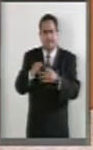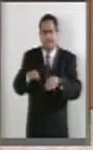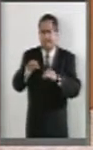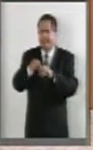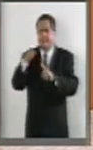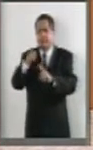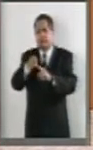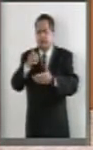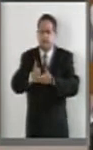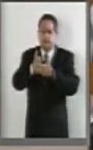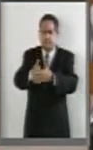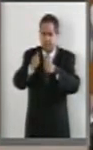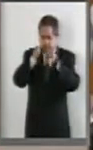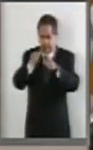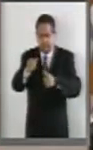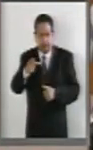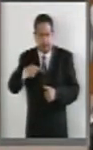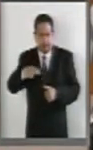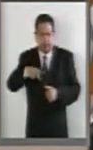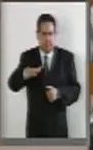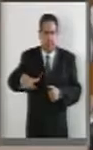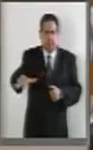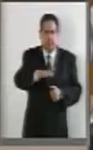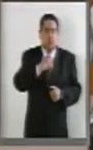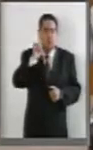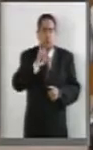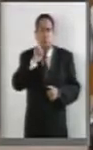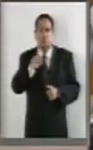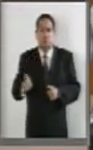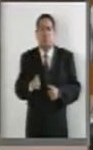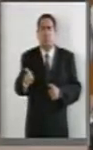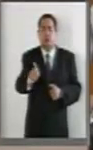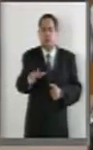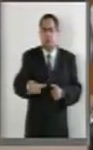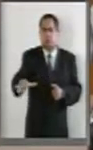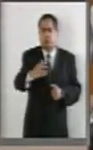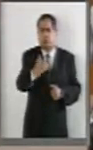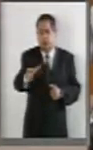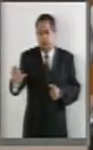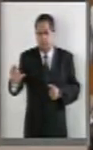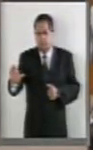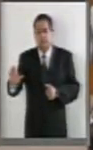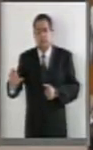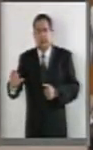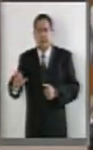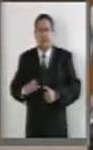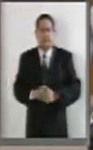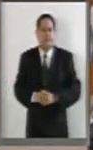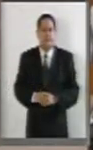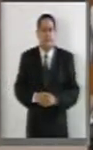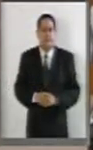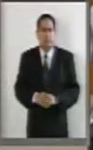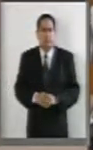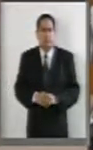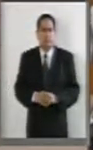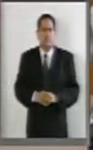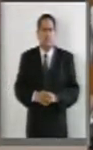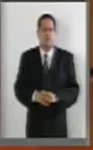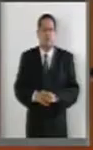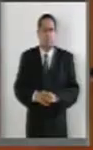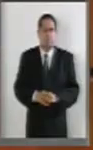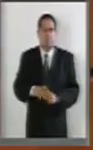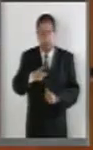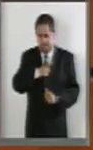directa atender este sector de jefas de familia que vienen de comunidades rurales.